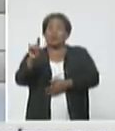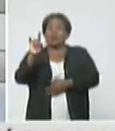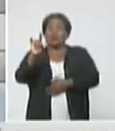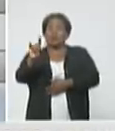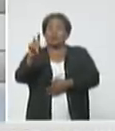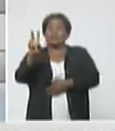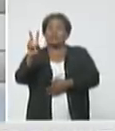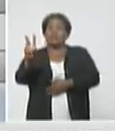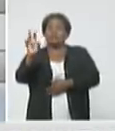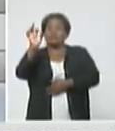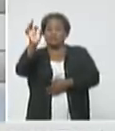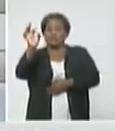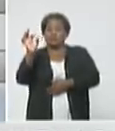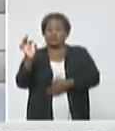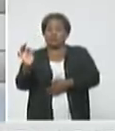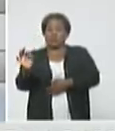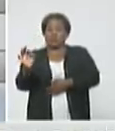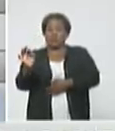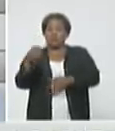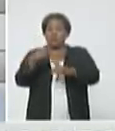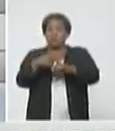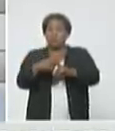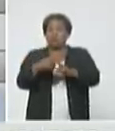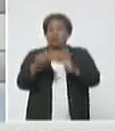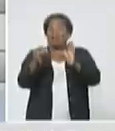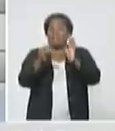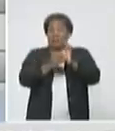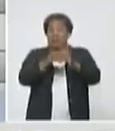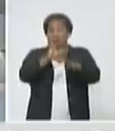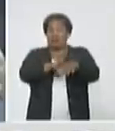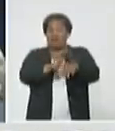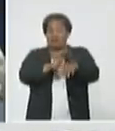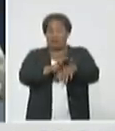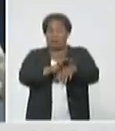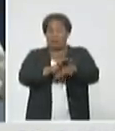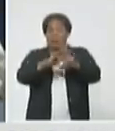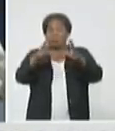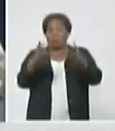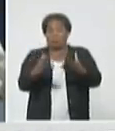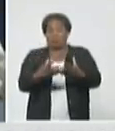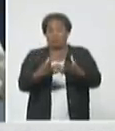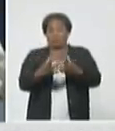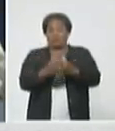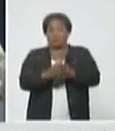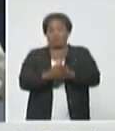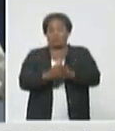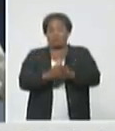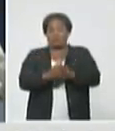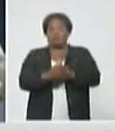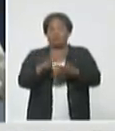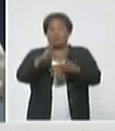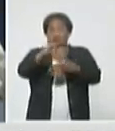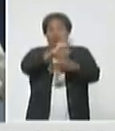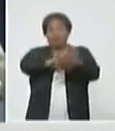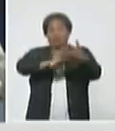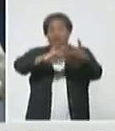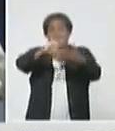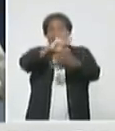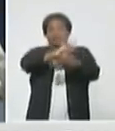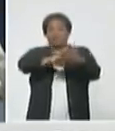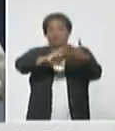3,92% de letalidad para el mundo. La región de las Américas, que